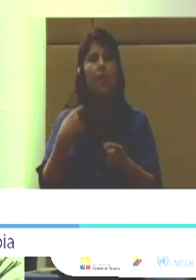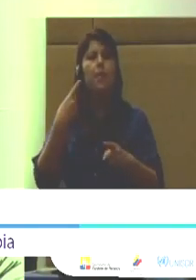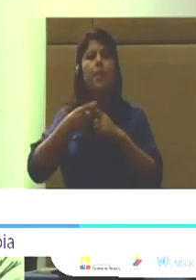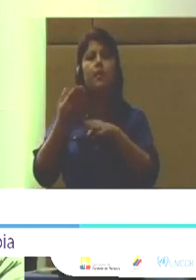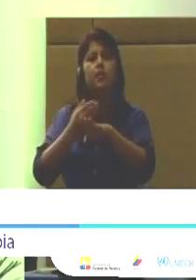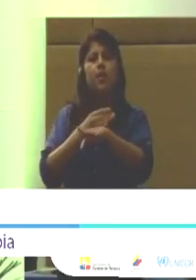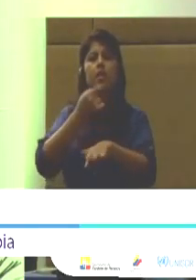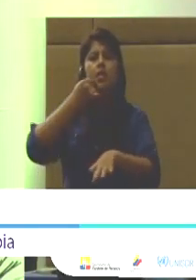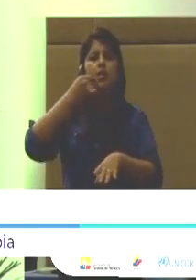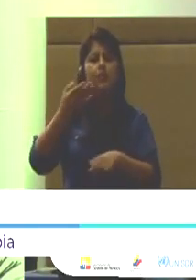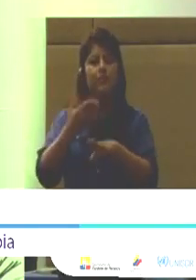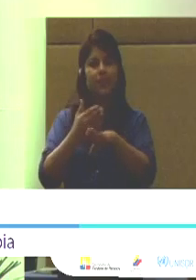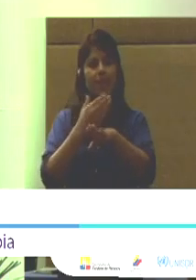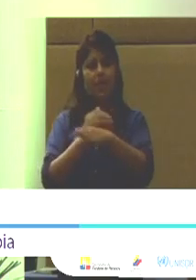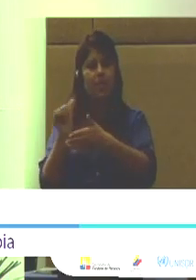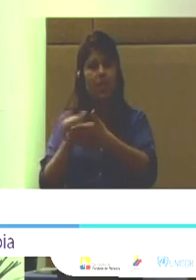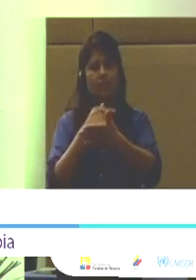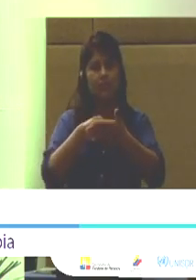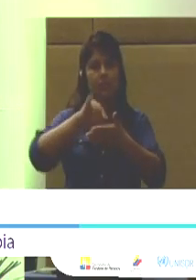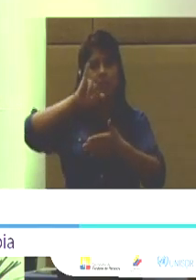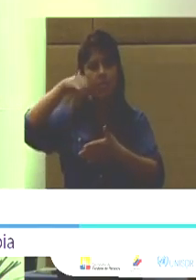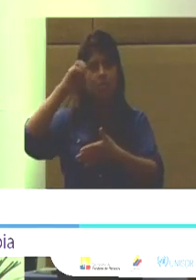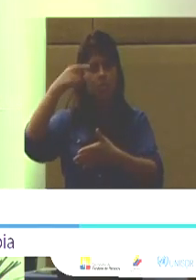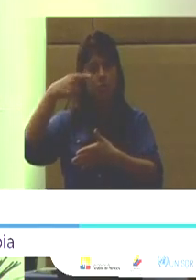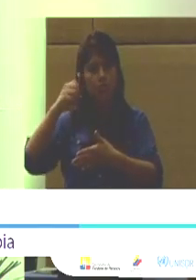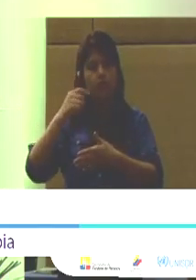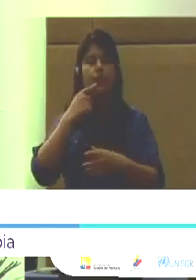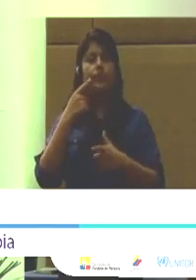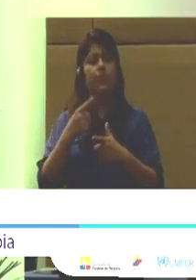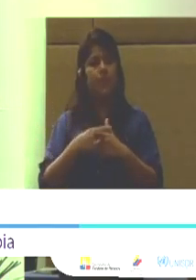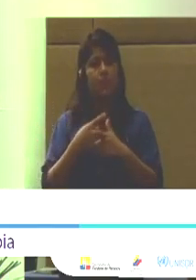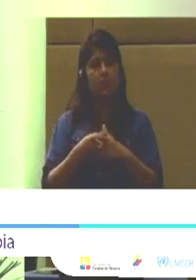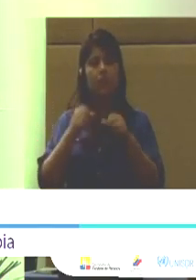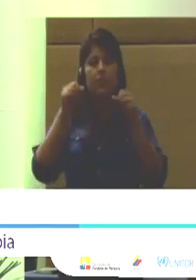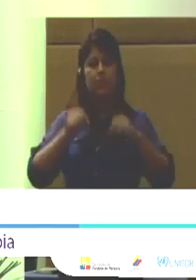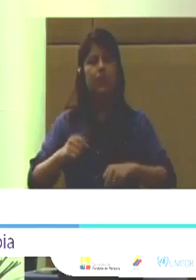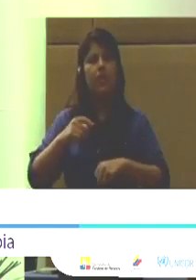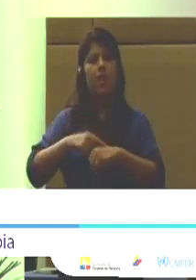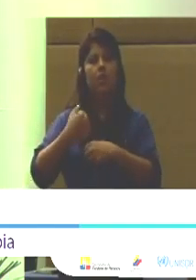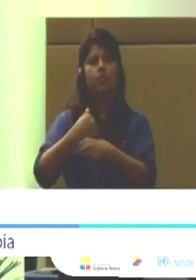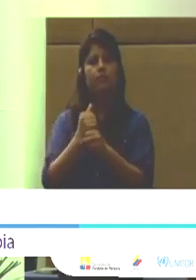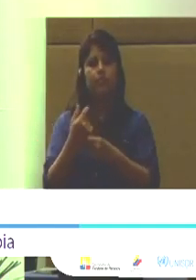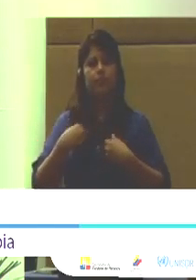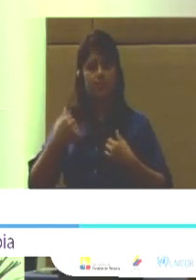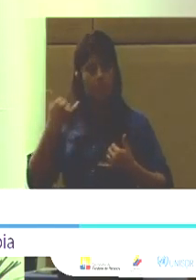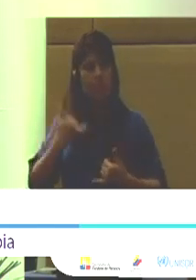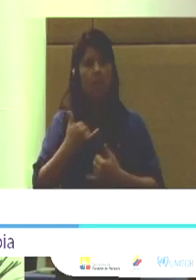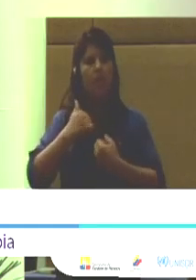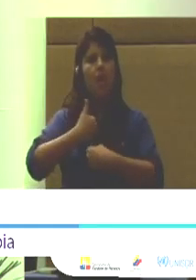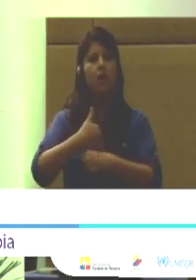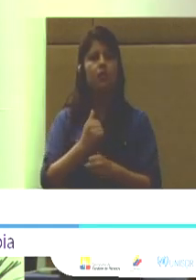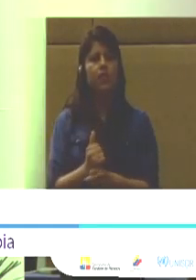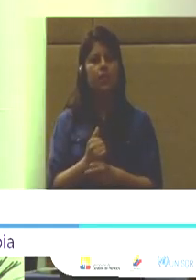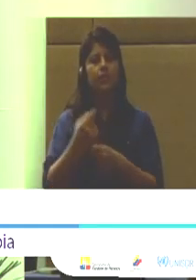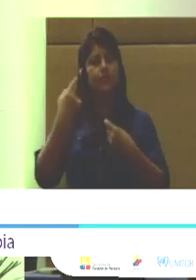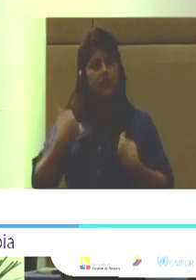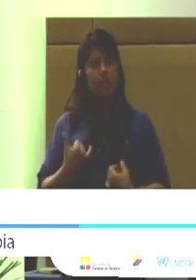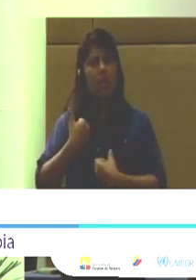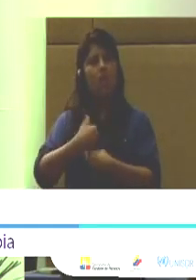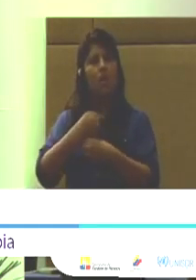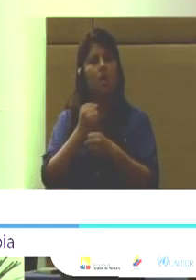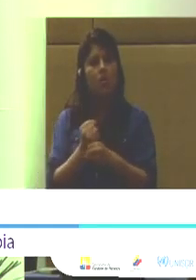el marco de acción de Yogo, y entonces es la hora de actuar, es la hora realmente de